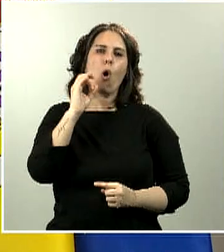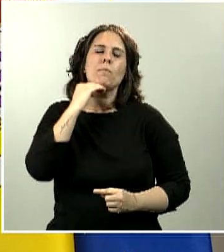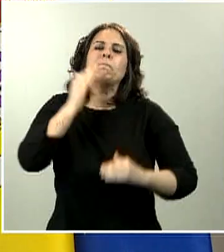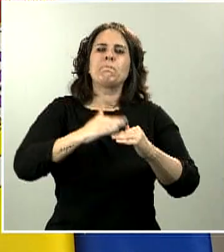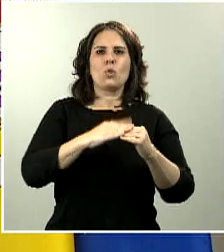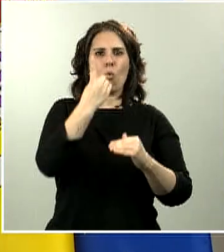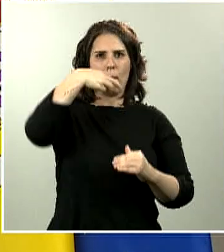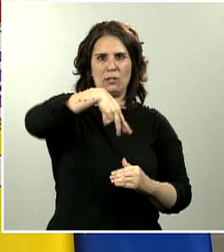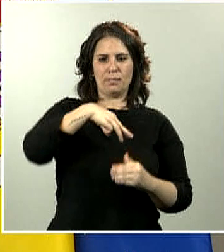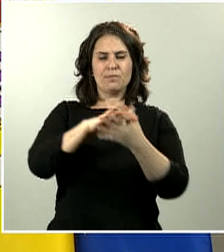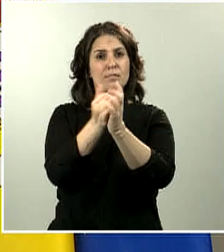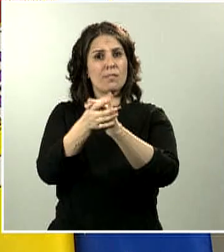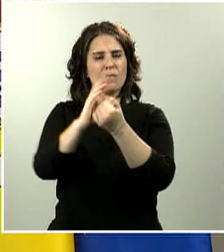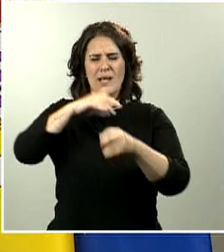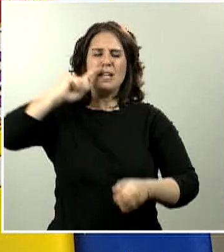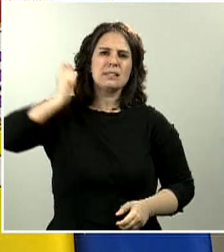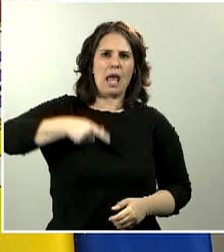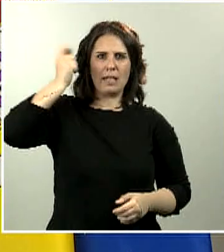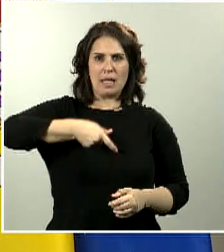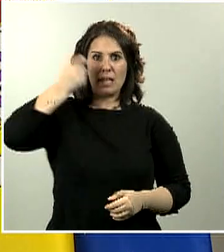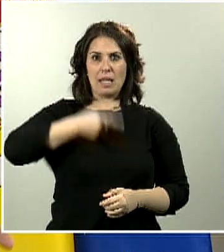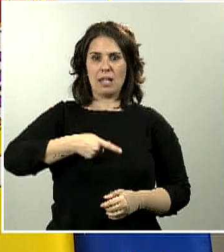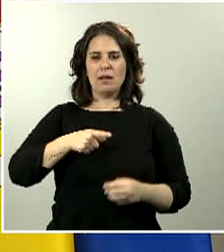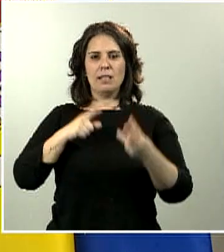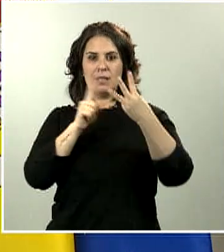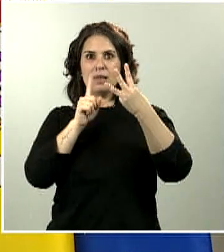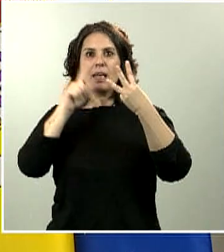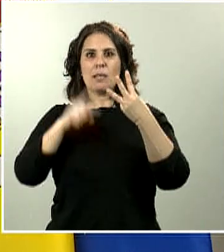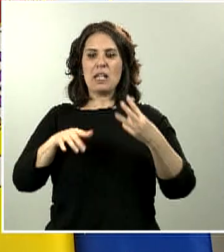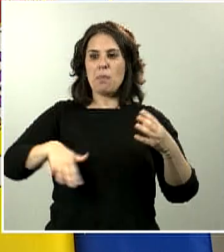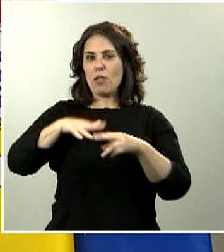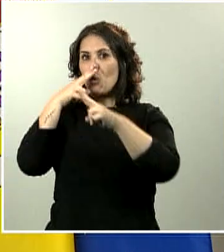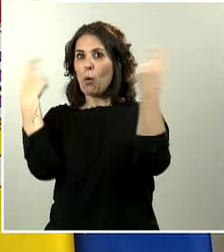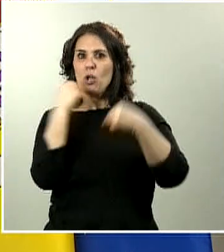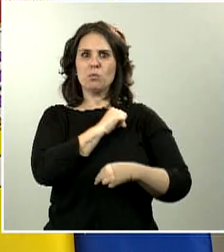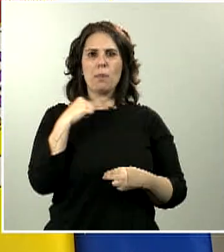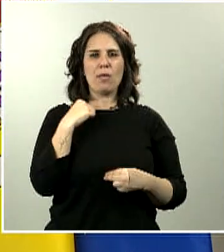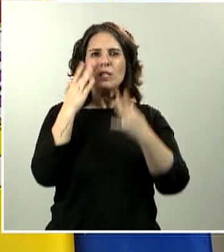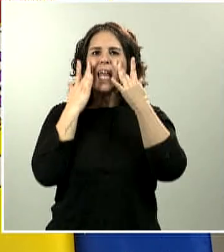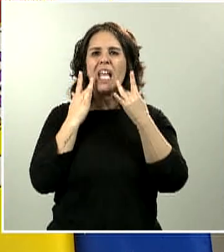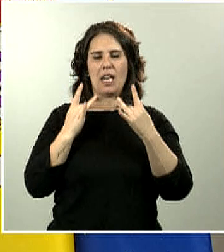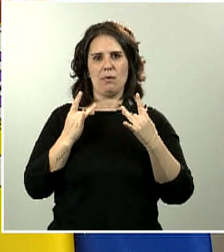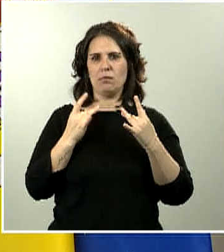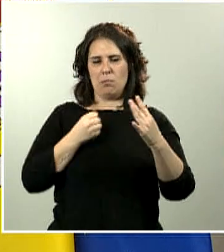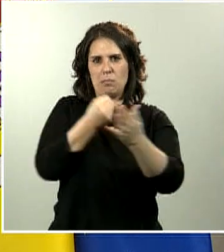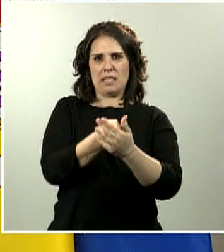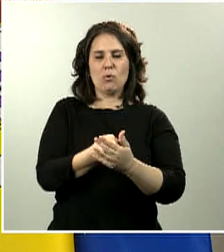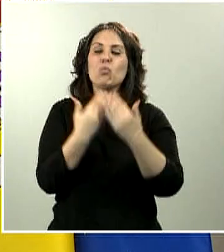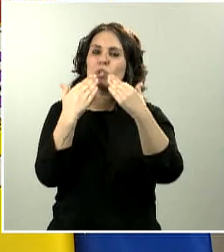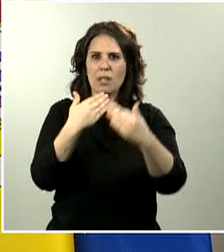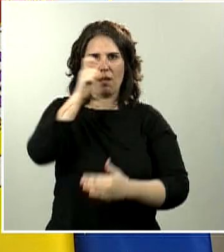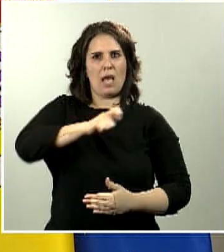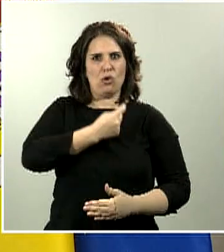y extremar las medidas de higiene tanto en espacios públicos y privados. Pues agradecimiento a los españoles por el cumplimiento de estas medidas